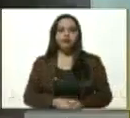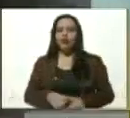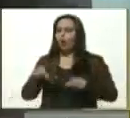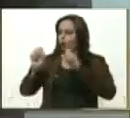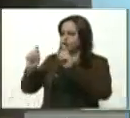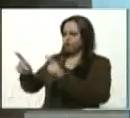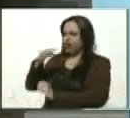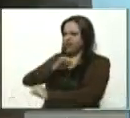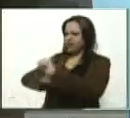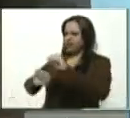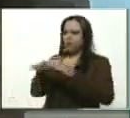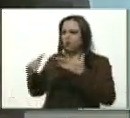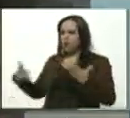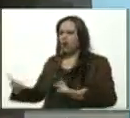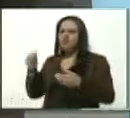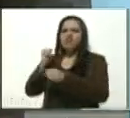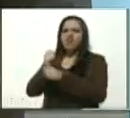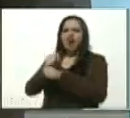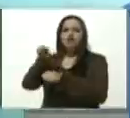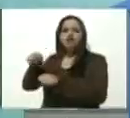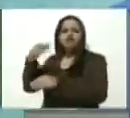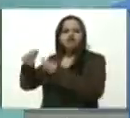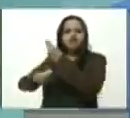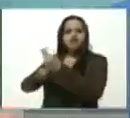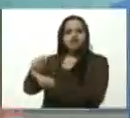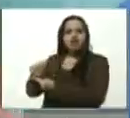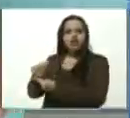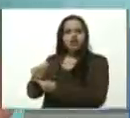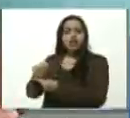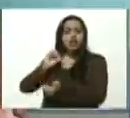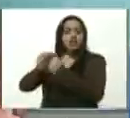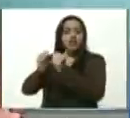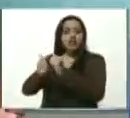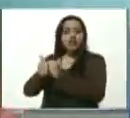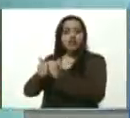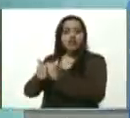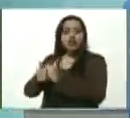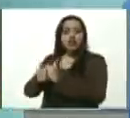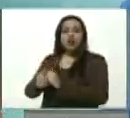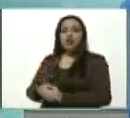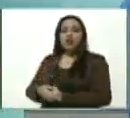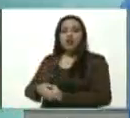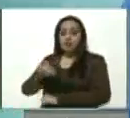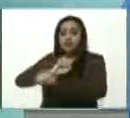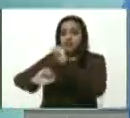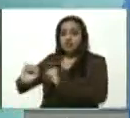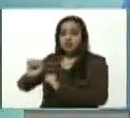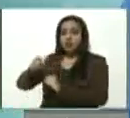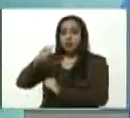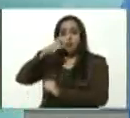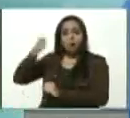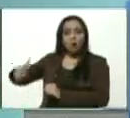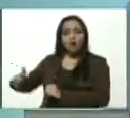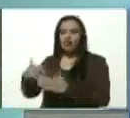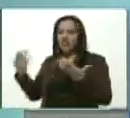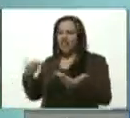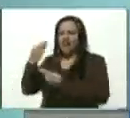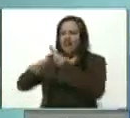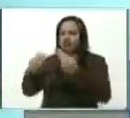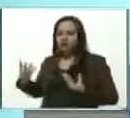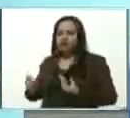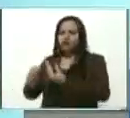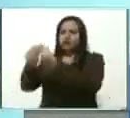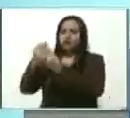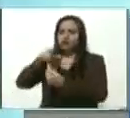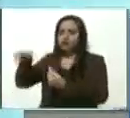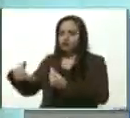son específicamente las funciones de la Defensoría del Pueblo dentro de los procesos comiciales? ¿De qué se encargan ustedes y cuál es ese acompañamiento que